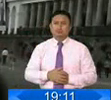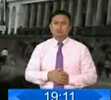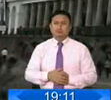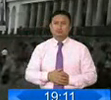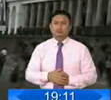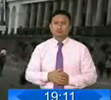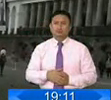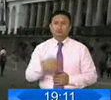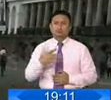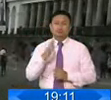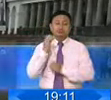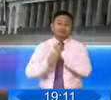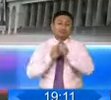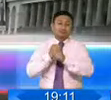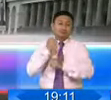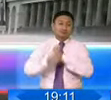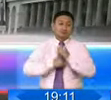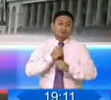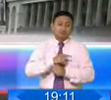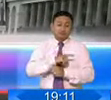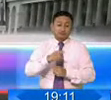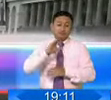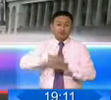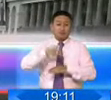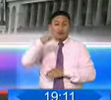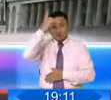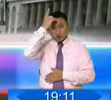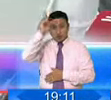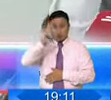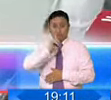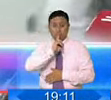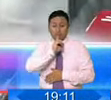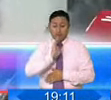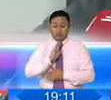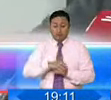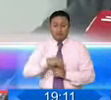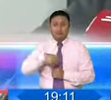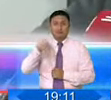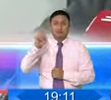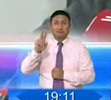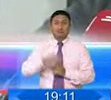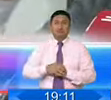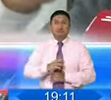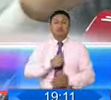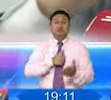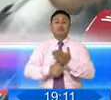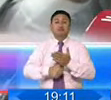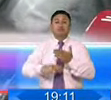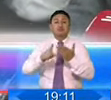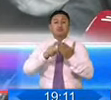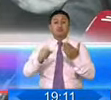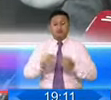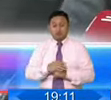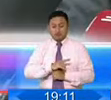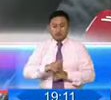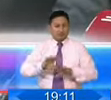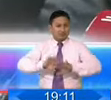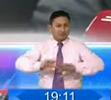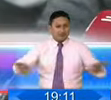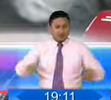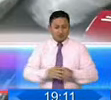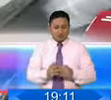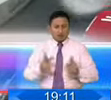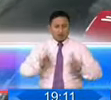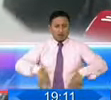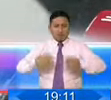Tras varios años en los que la información sobre la deuda permanecía oculta, este viernes el ministro de Finanzas anunciaba que eso quedaba atrás y se